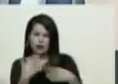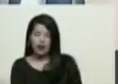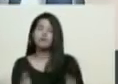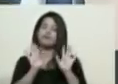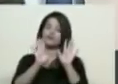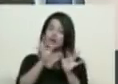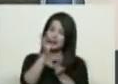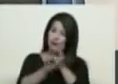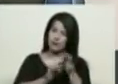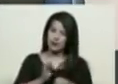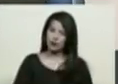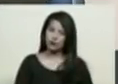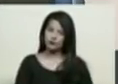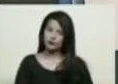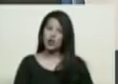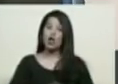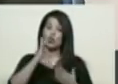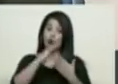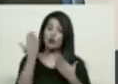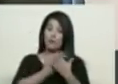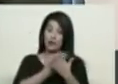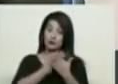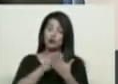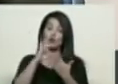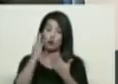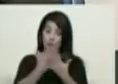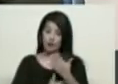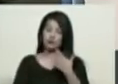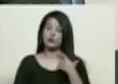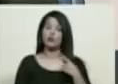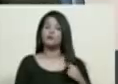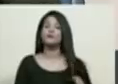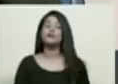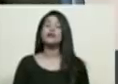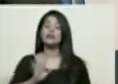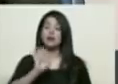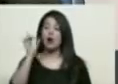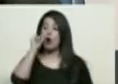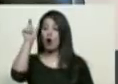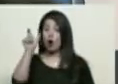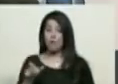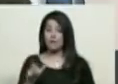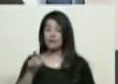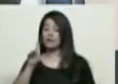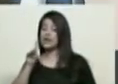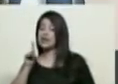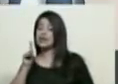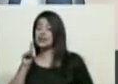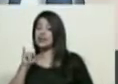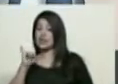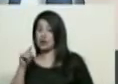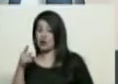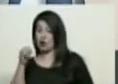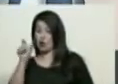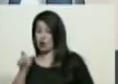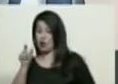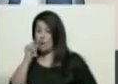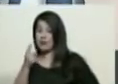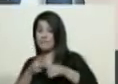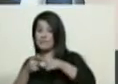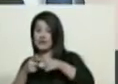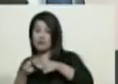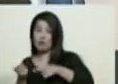porque en uno de esos documentos que hemos conseguido el ciudano diego salazar quien es primo hermano